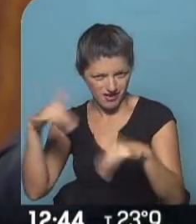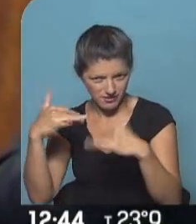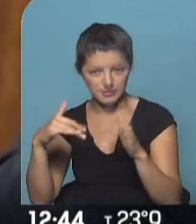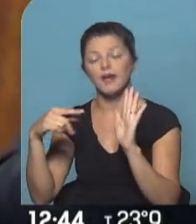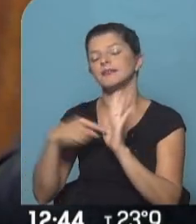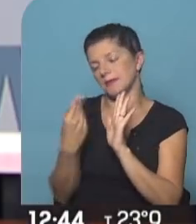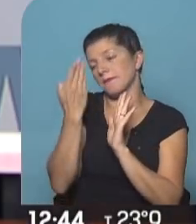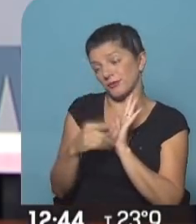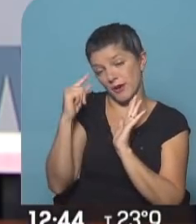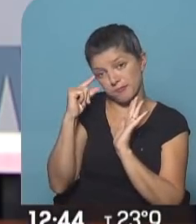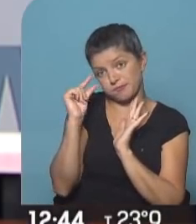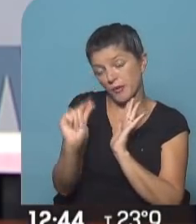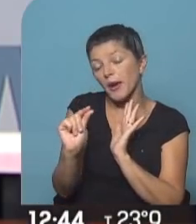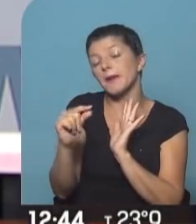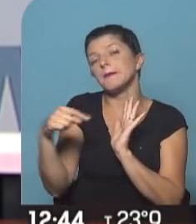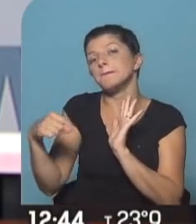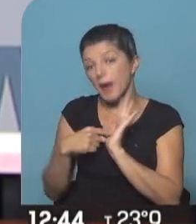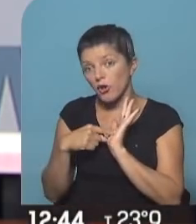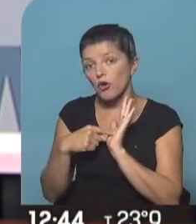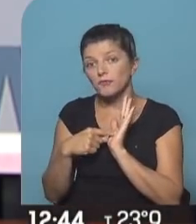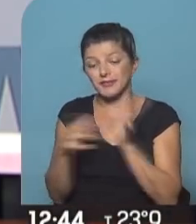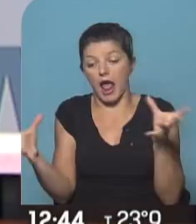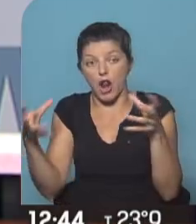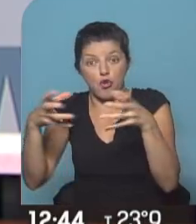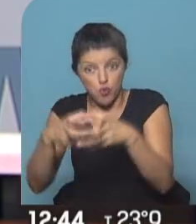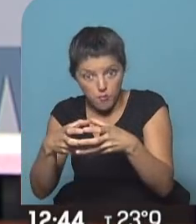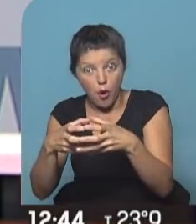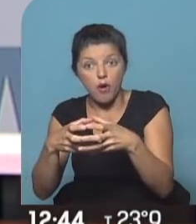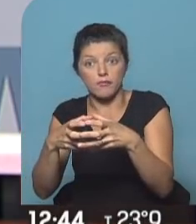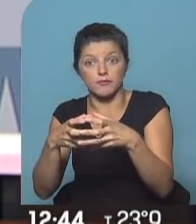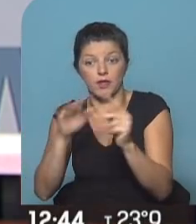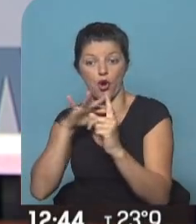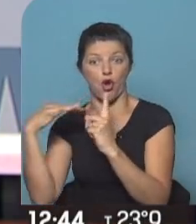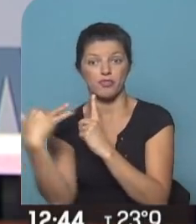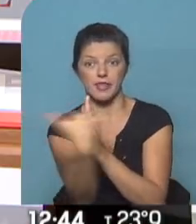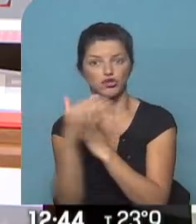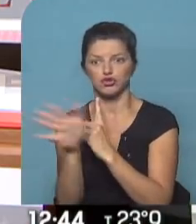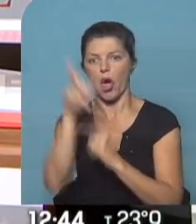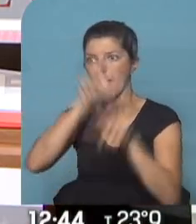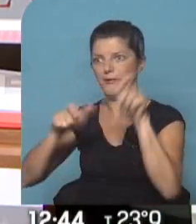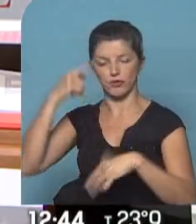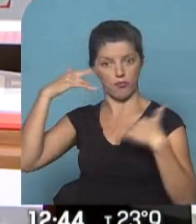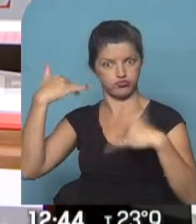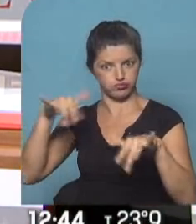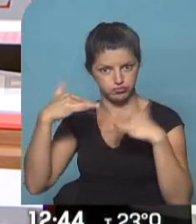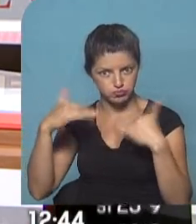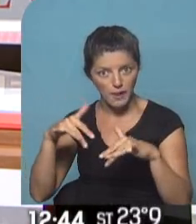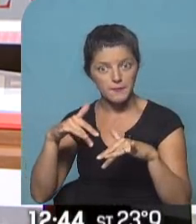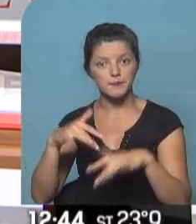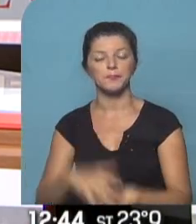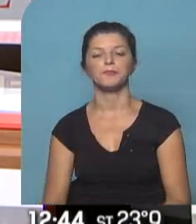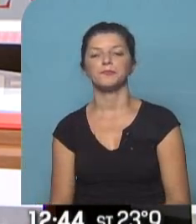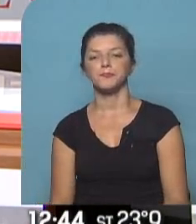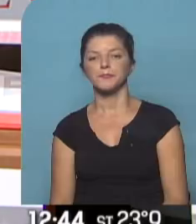básicamente, cuasi analfabeto, digamos, estaba rodeado por una construcción neoconservadora que se venía construyendo más allá de él, independientemente